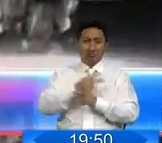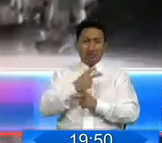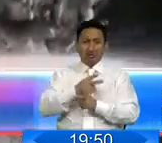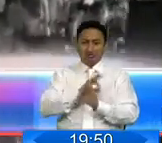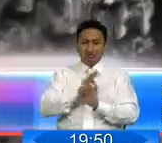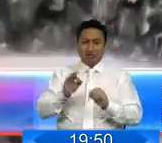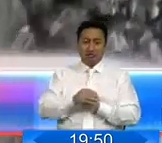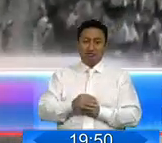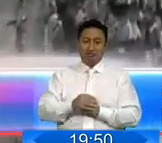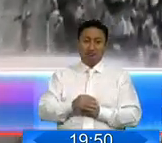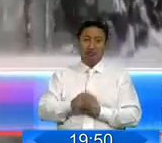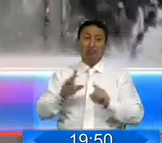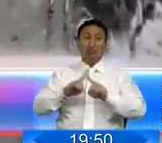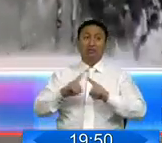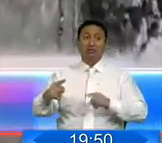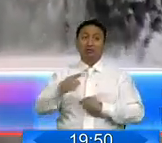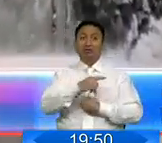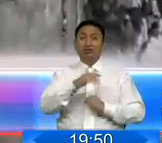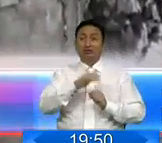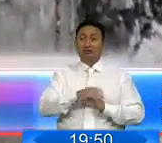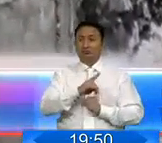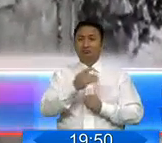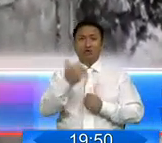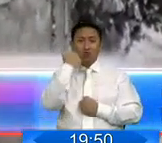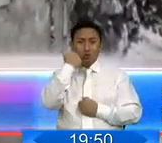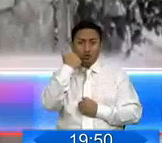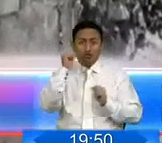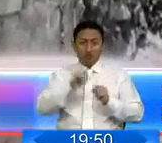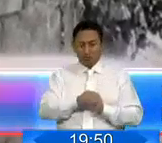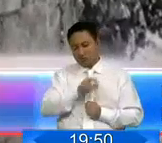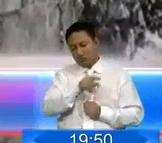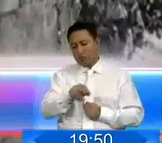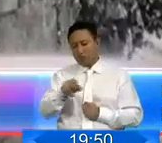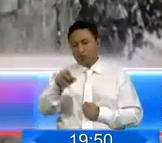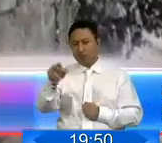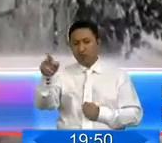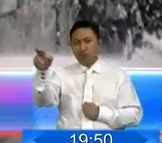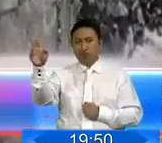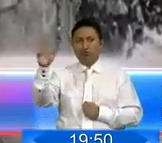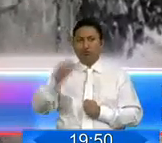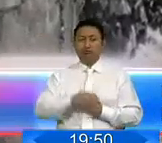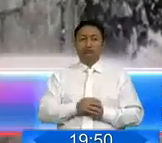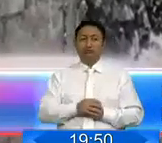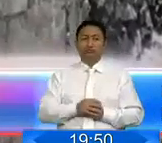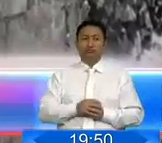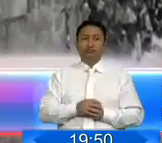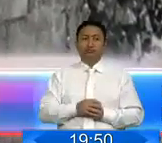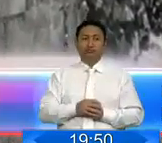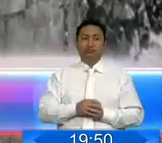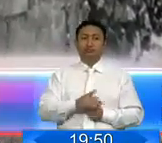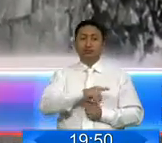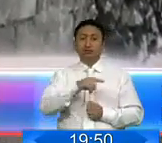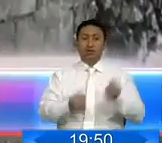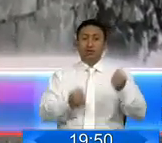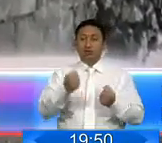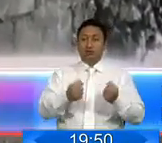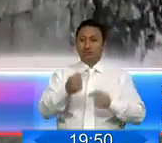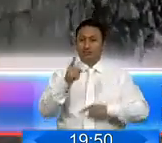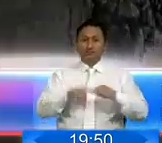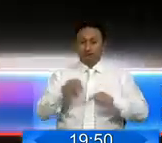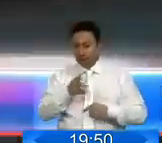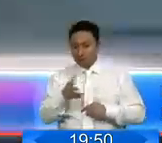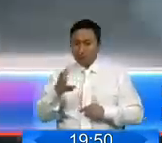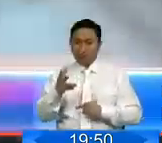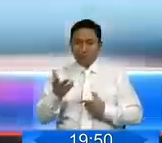nada por el estilo, sino que él buscó este camino porque es el único camino que no va a poder entrar la ley en un patrullero, en una moto, a